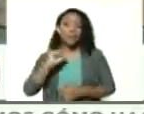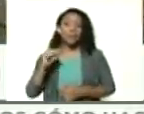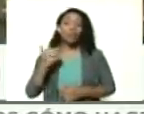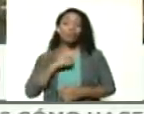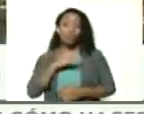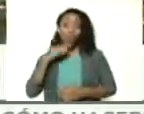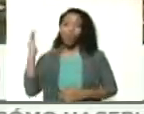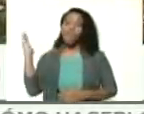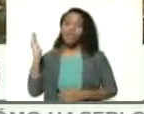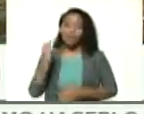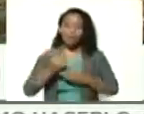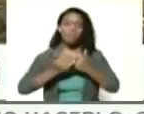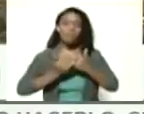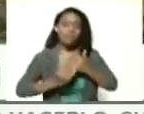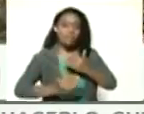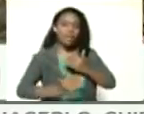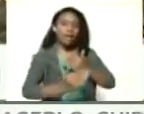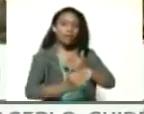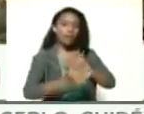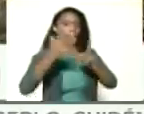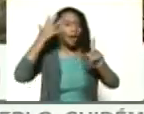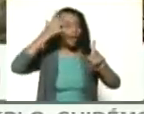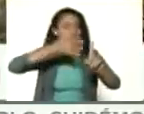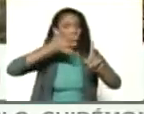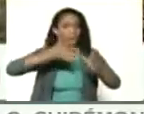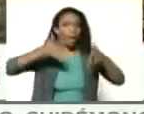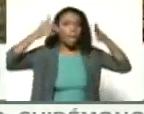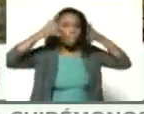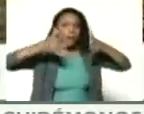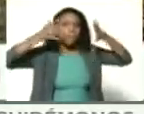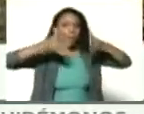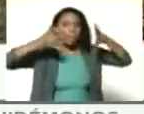venido avanzando en todas sus instrucciones.